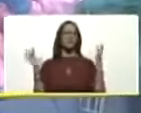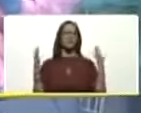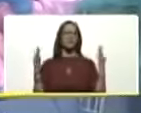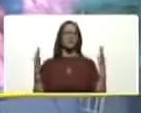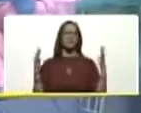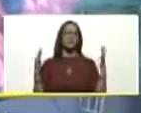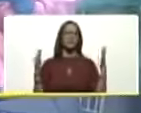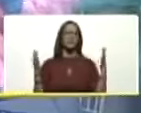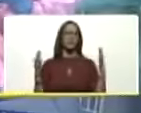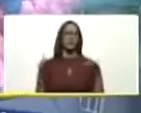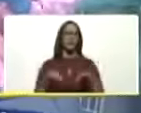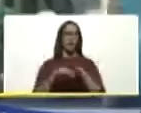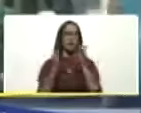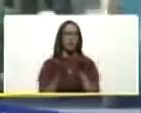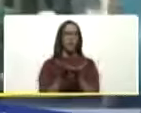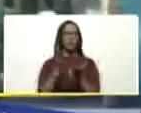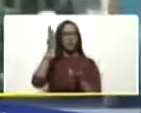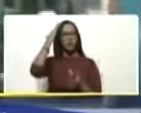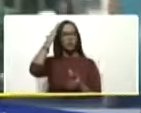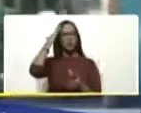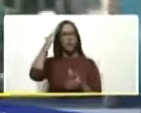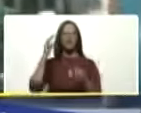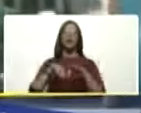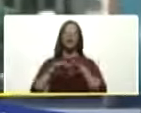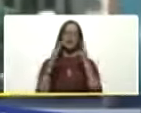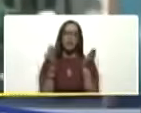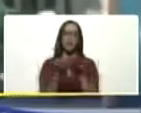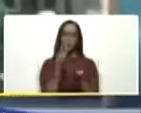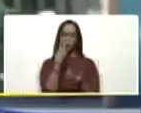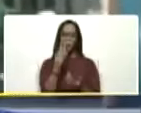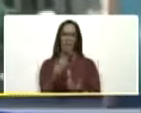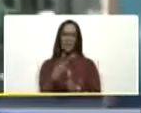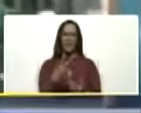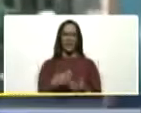Que el mundo lo sepa. Que el mundo lo vea.